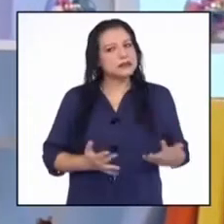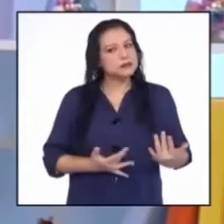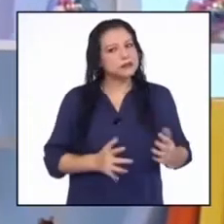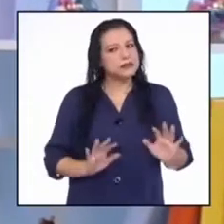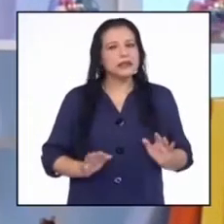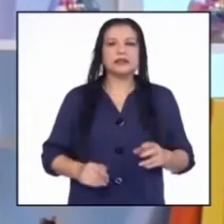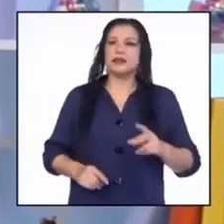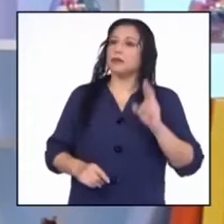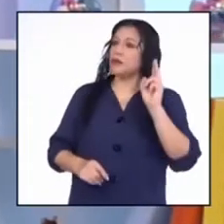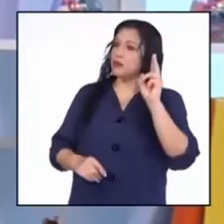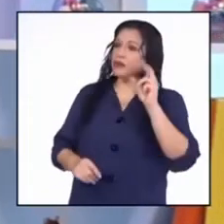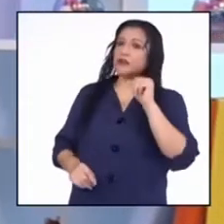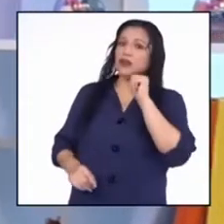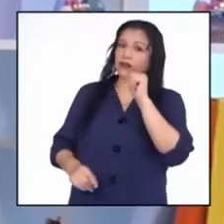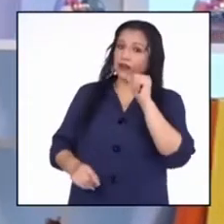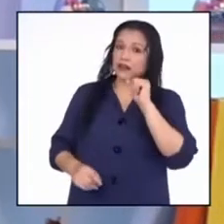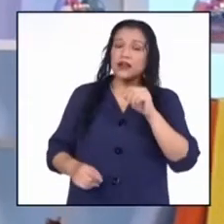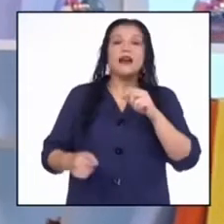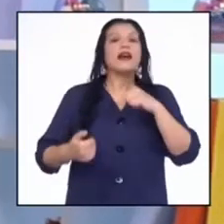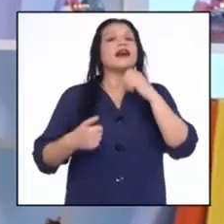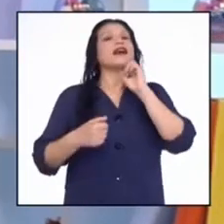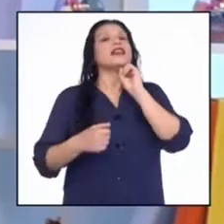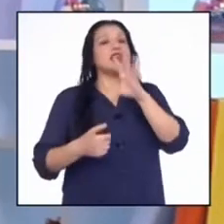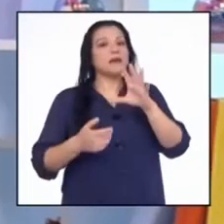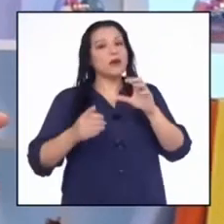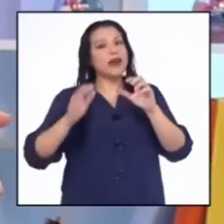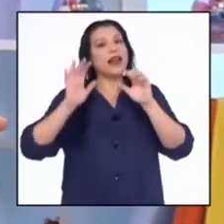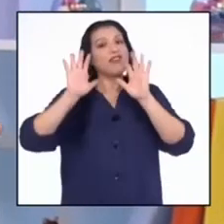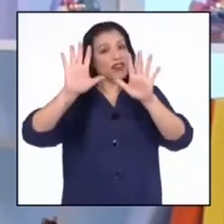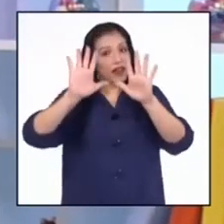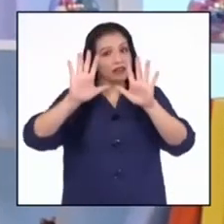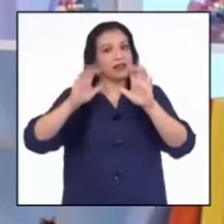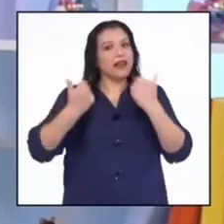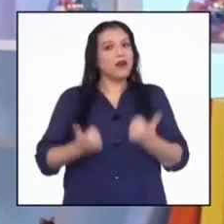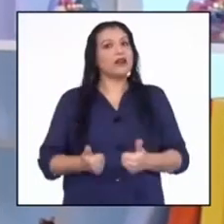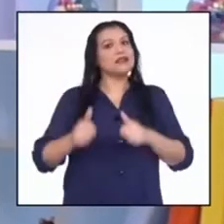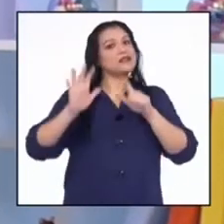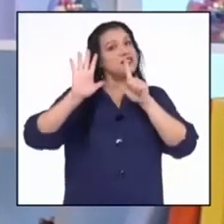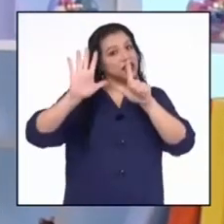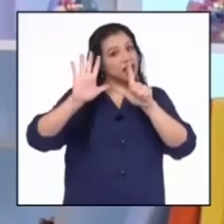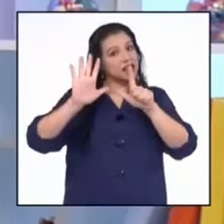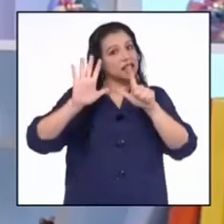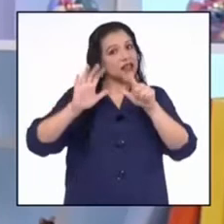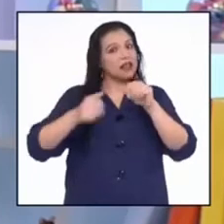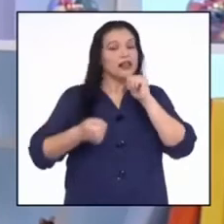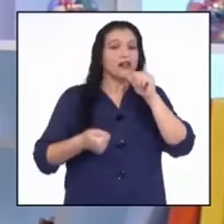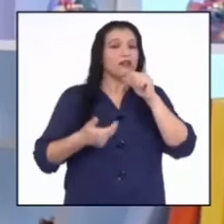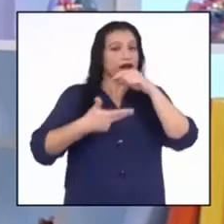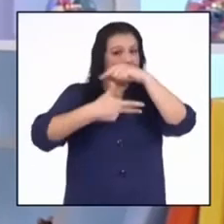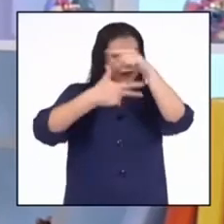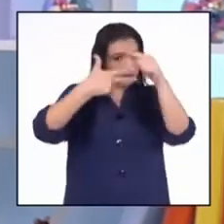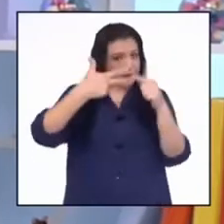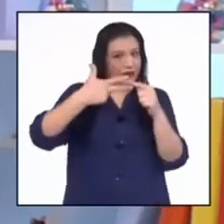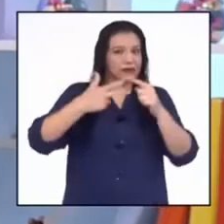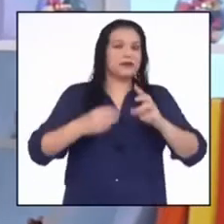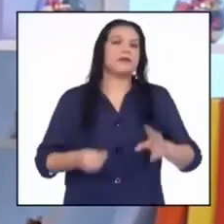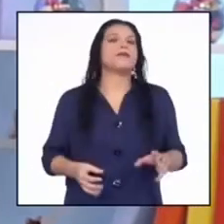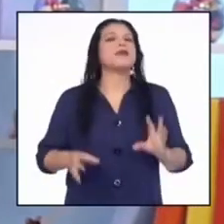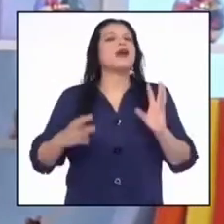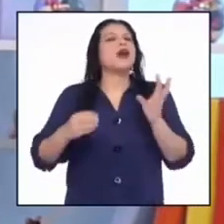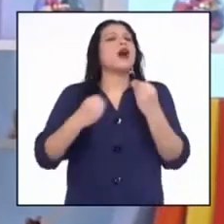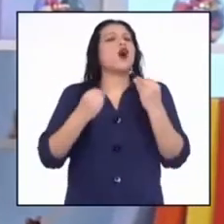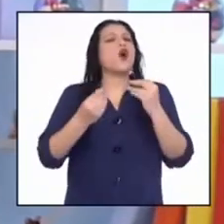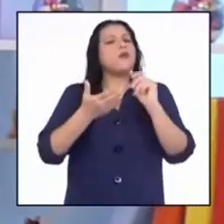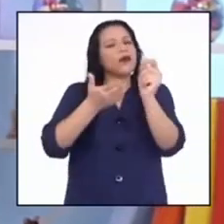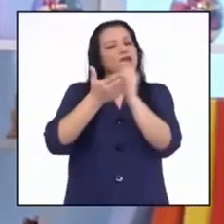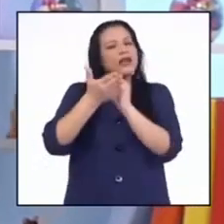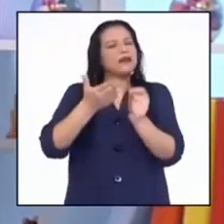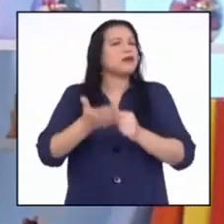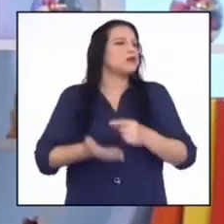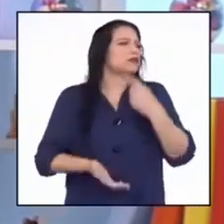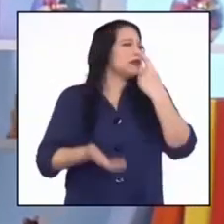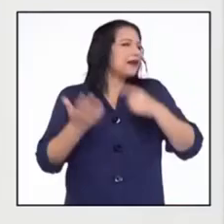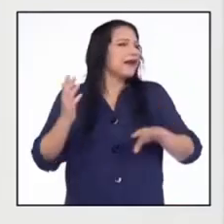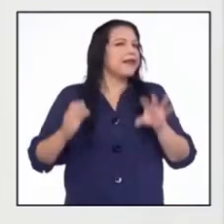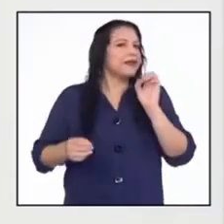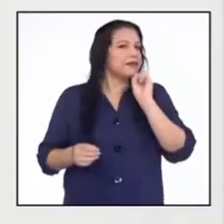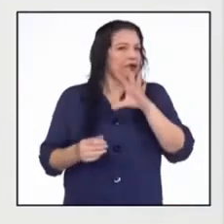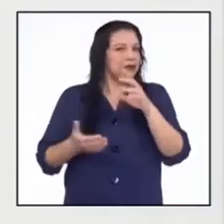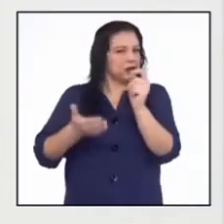¿Verdad, profesora? Dijimos que eran 10 puntos y vamos todavía a 7. O sea, falta cómo escribimos y qué decimos,